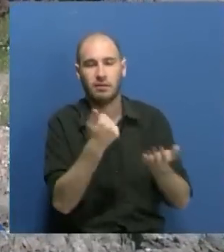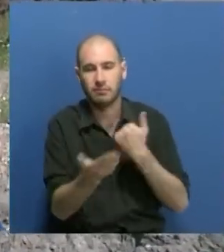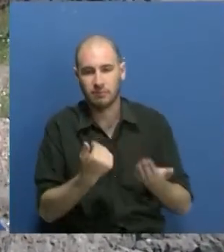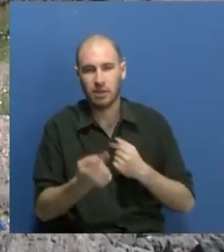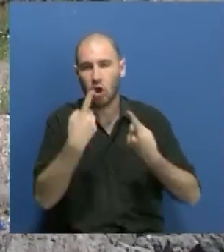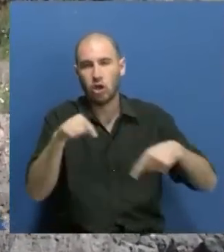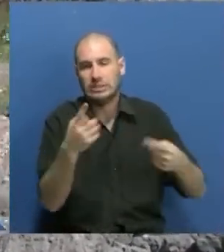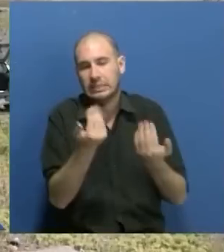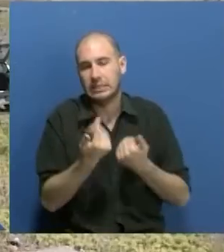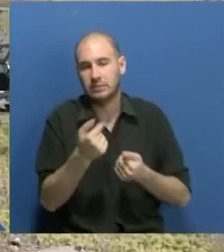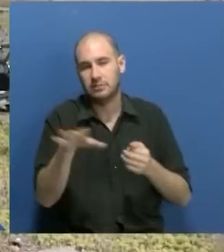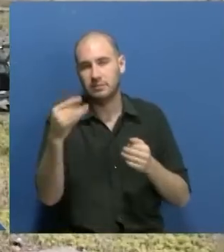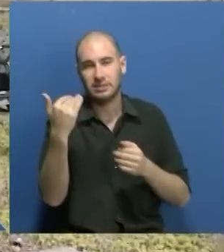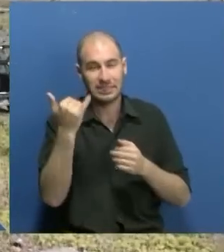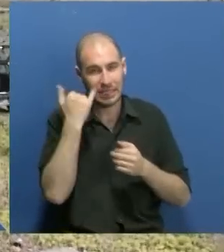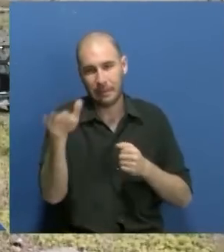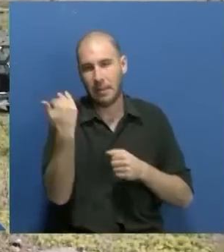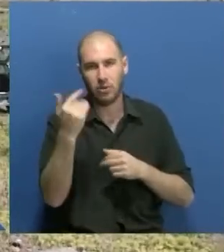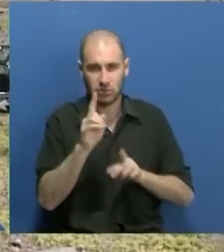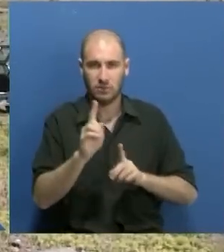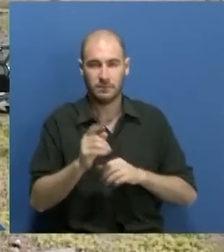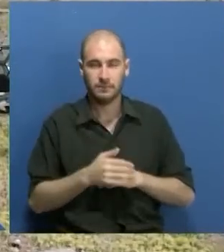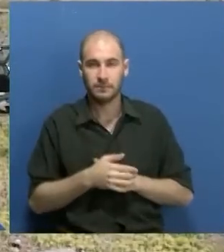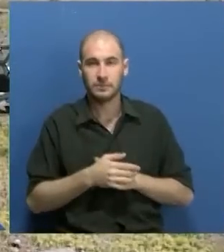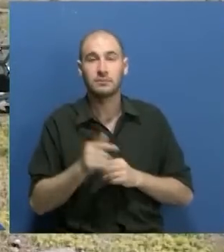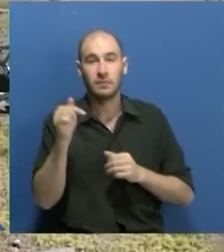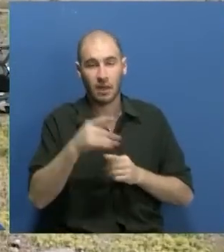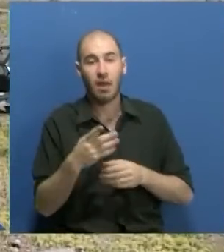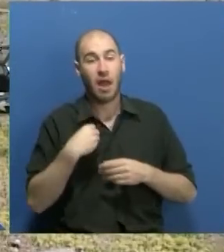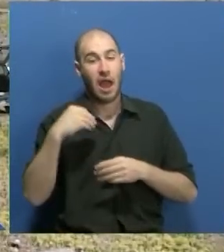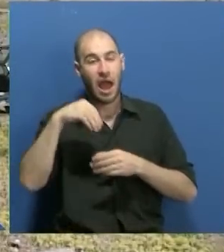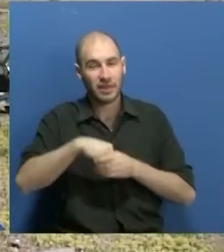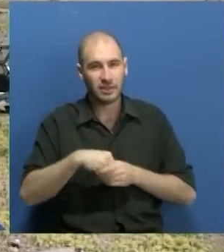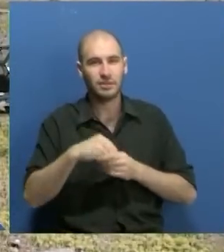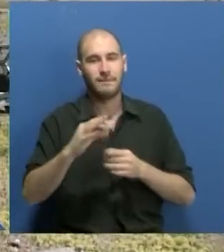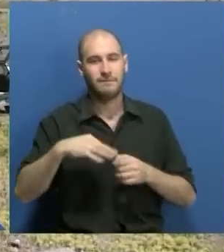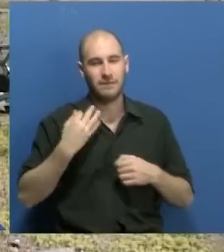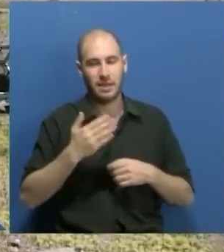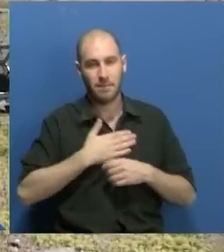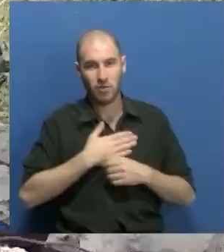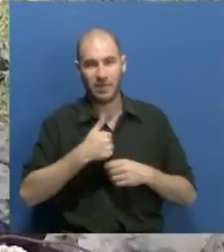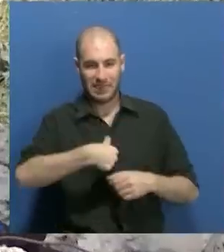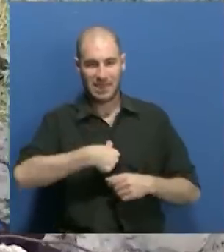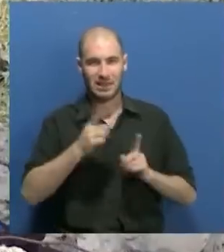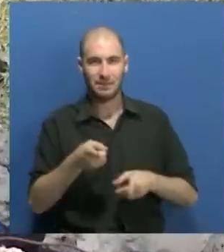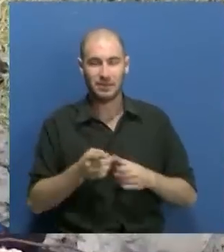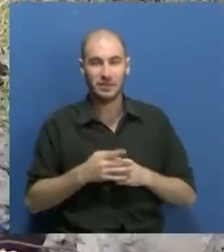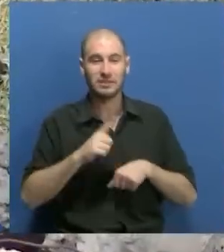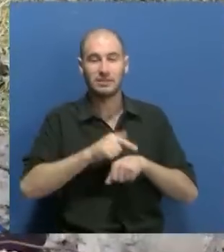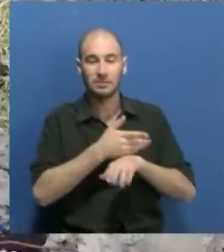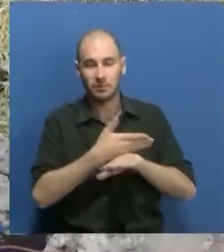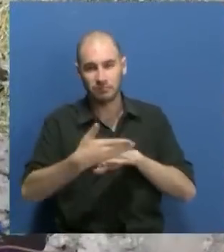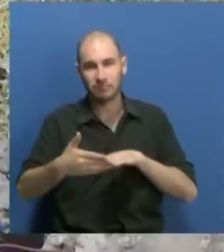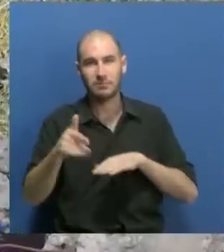recursos que necesito y me vuelvo a mi casa. Uh-huh. Sino que es parte de su vida, es parte de su identidad. Ese tiempo que